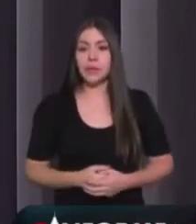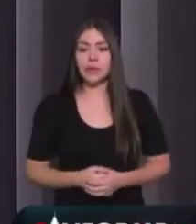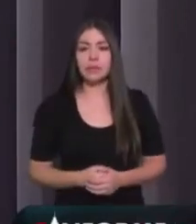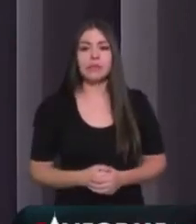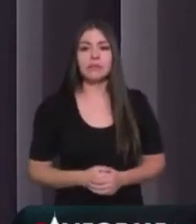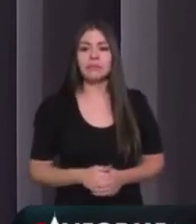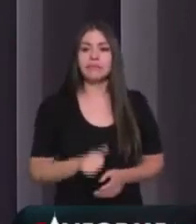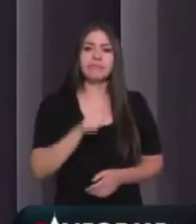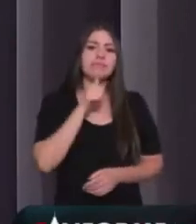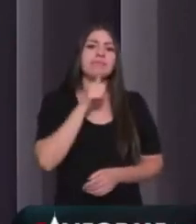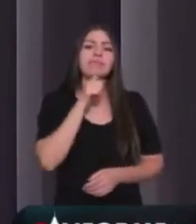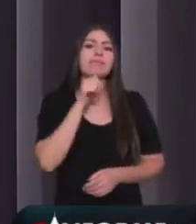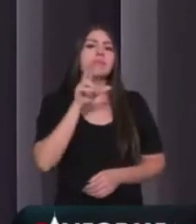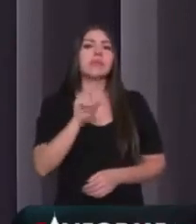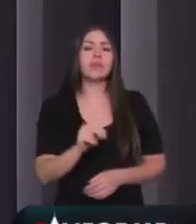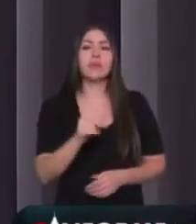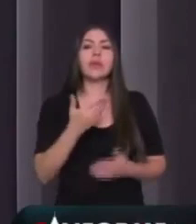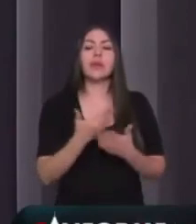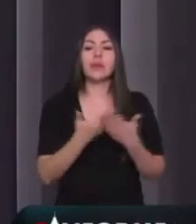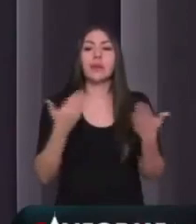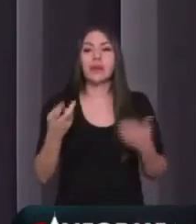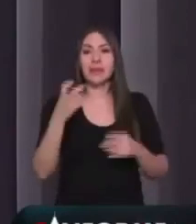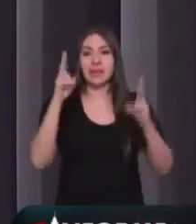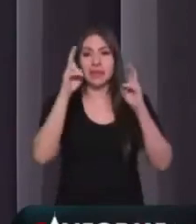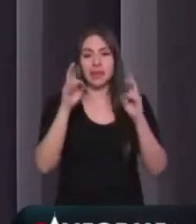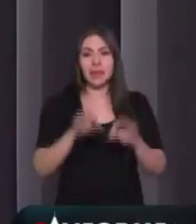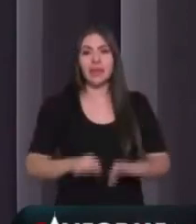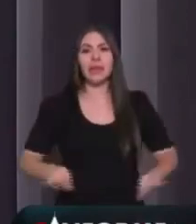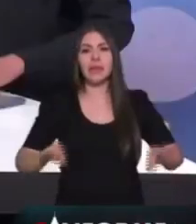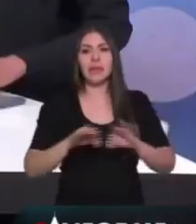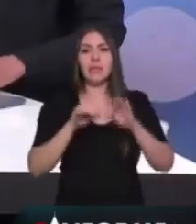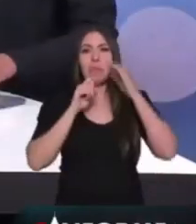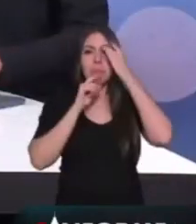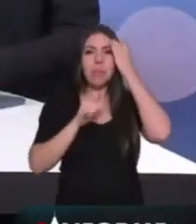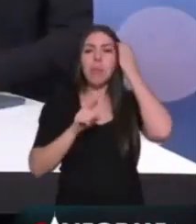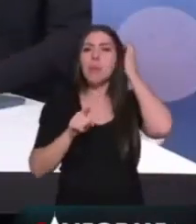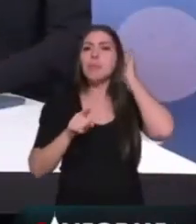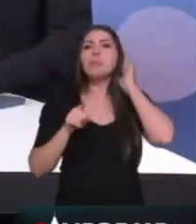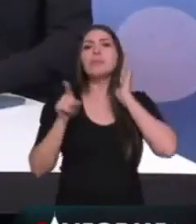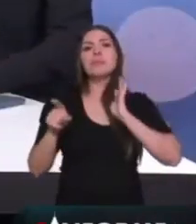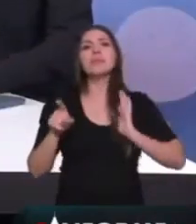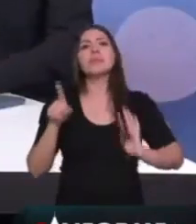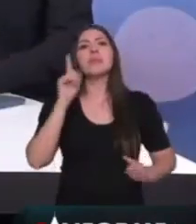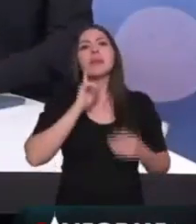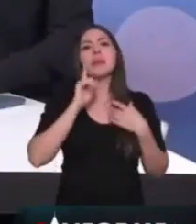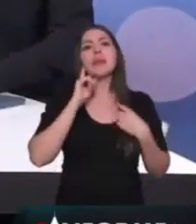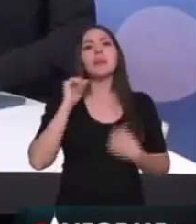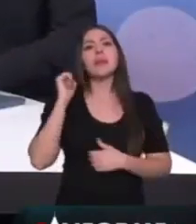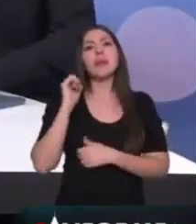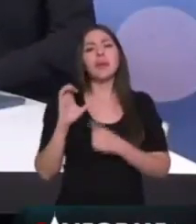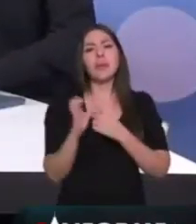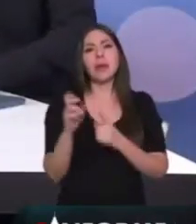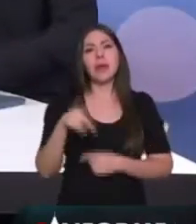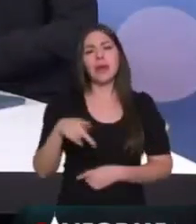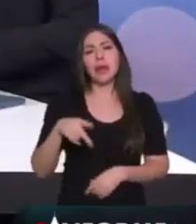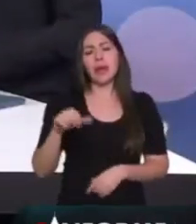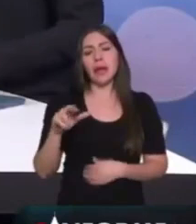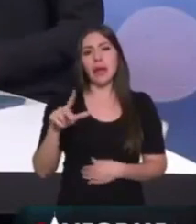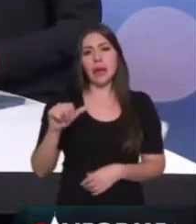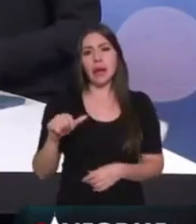No tenemos la llamada, pero bueno, importante este tema y el cuestionamiento, Juan, justamente que hace la comisionada Carla Quintana, sí,